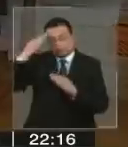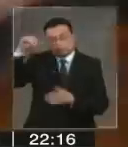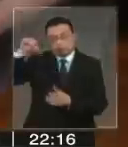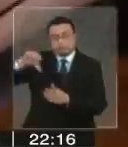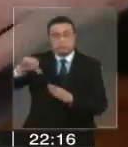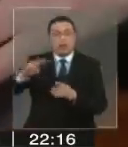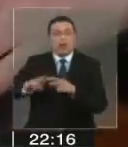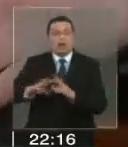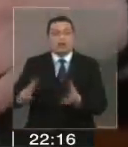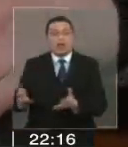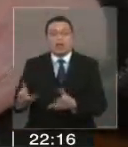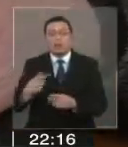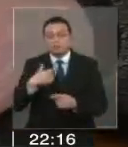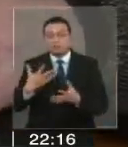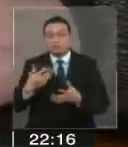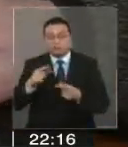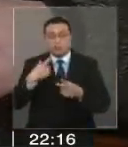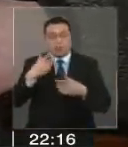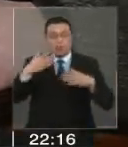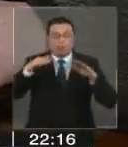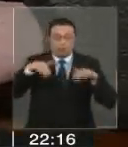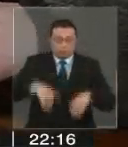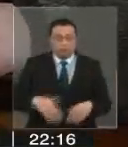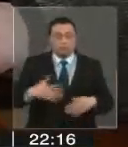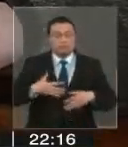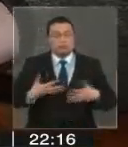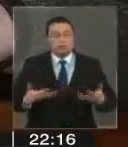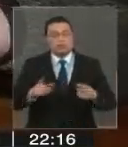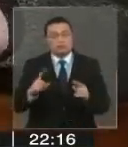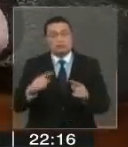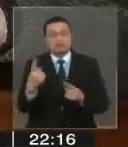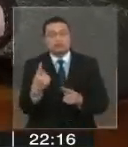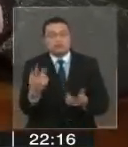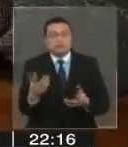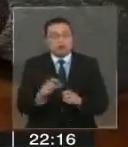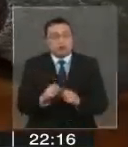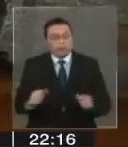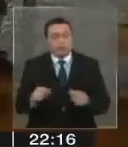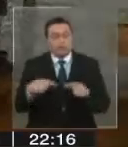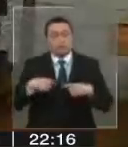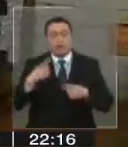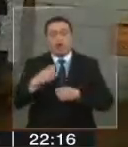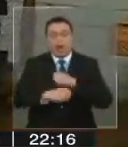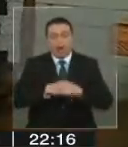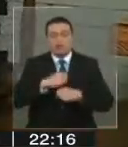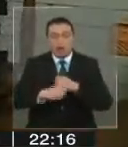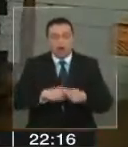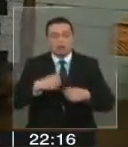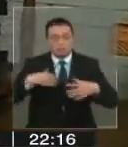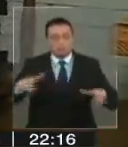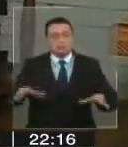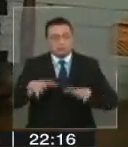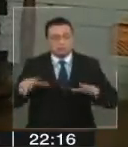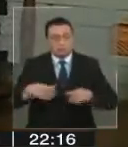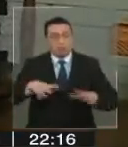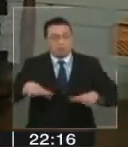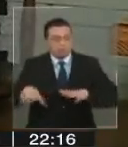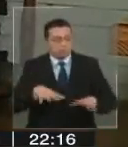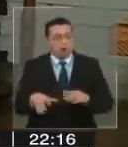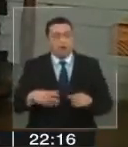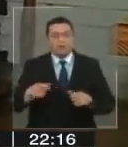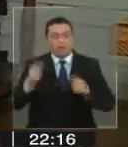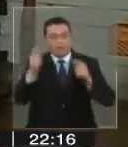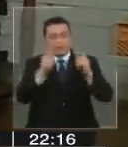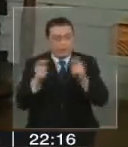nada. O sea, se le va a hacer súper mal, es un deterioro para él quedarse acostado haciendo nada. Siento que nosotros llevamos años intentando que él se mueva, que